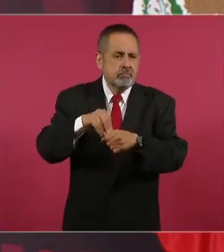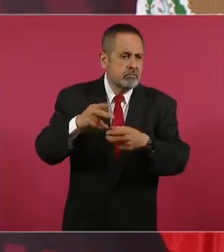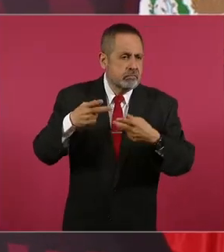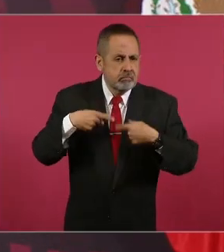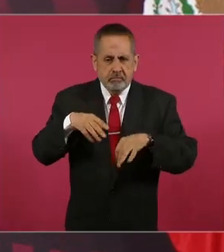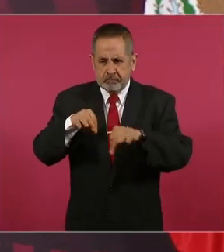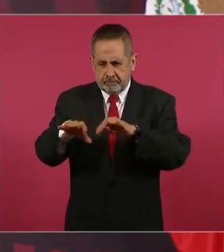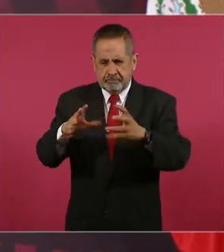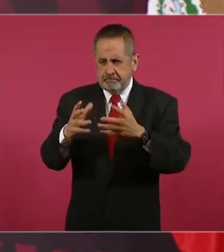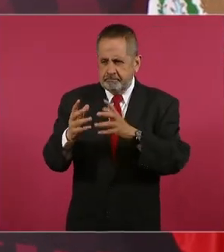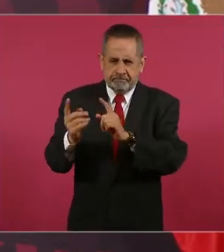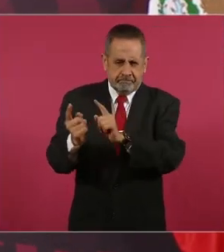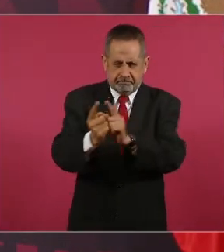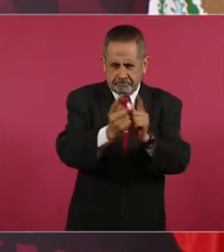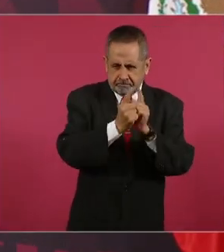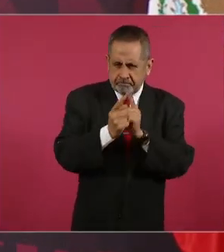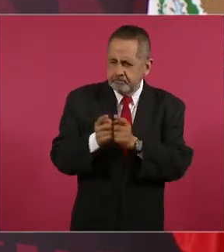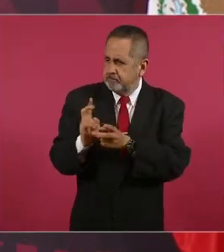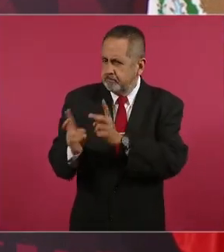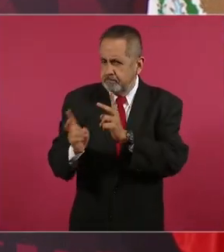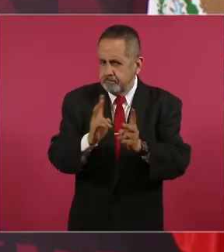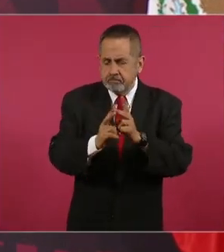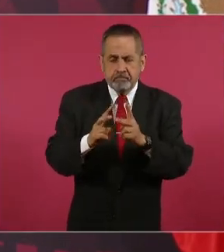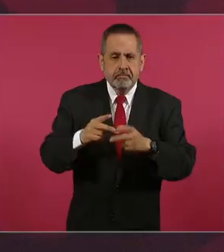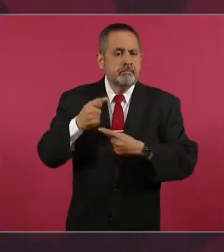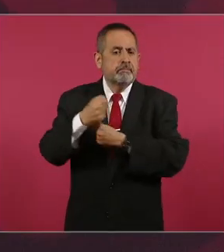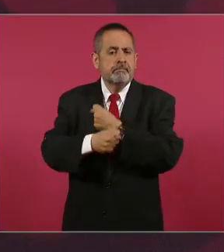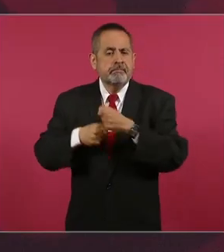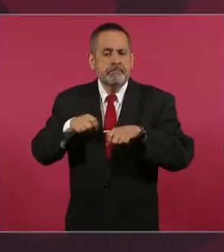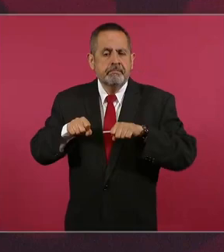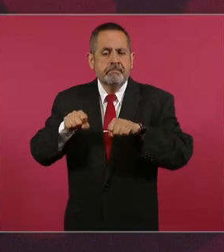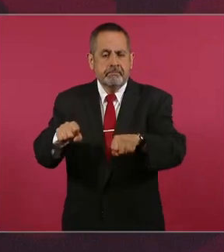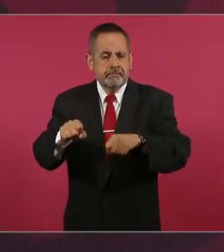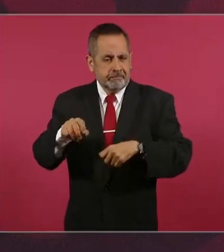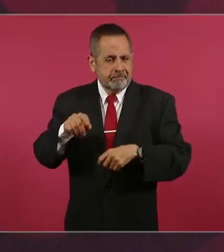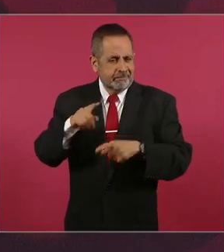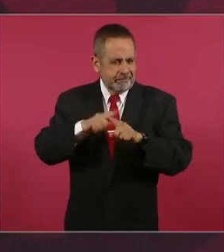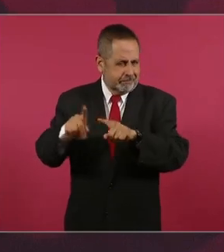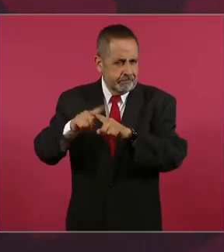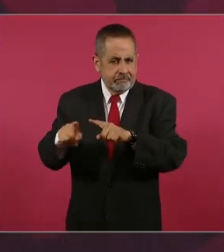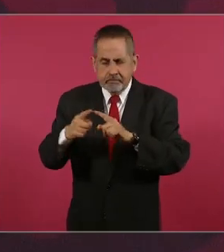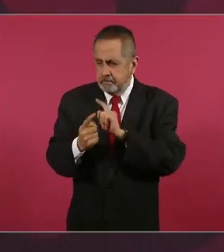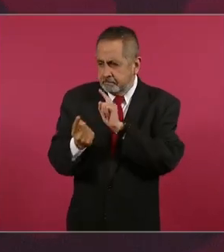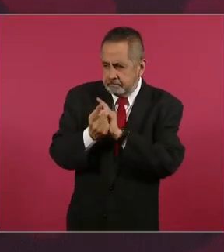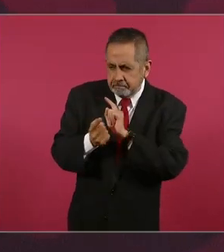trabajadores de las tiendas de autoservicio, porque ahí es donde me doy cuenta